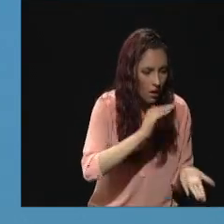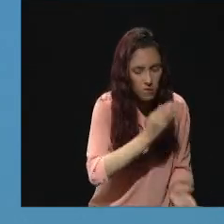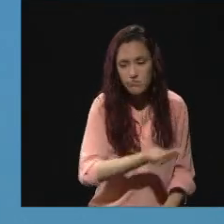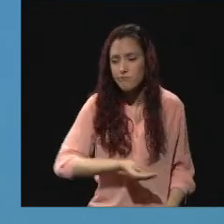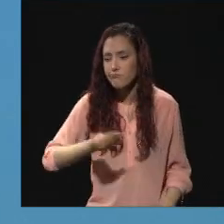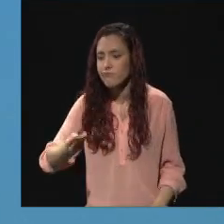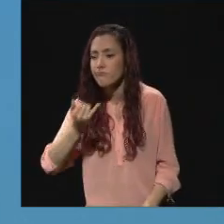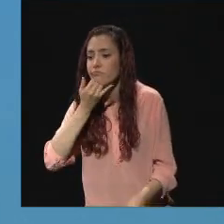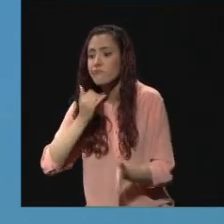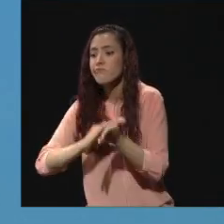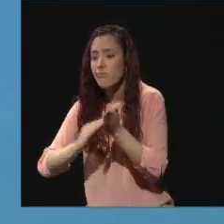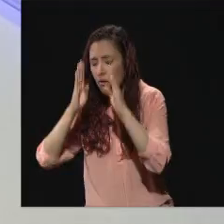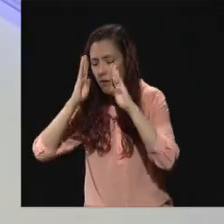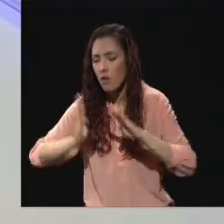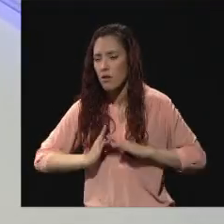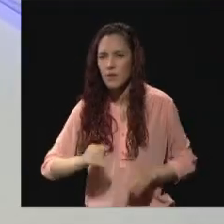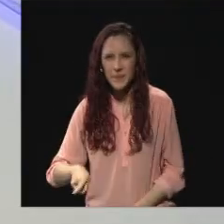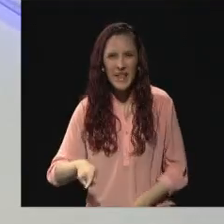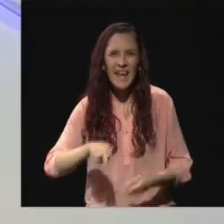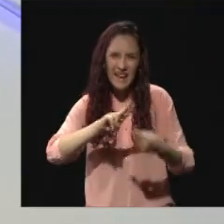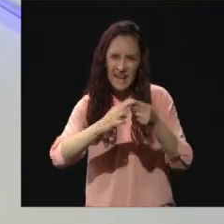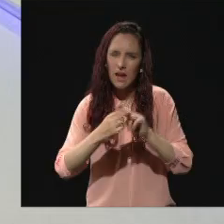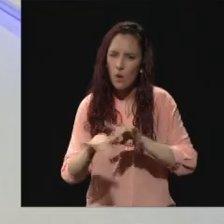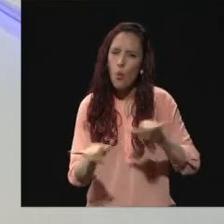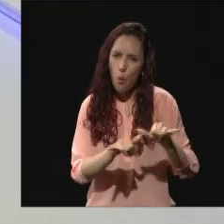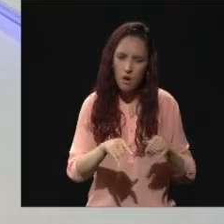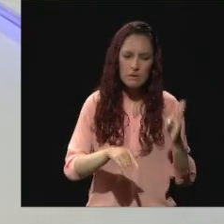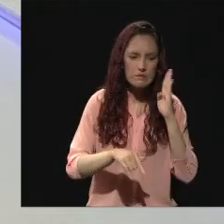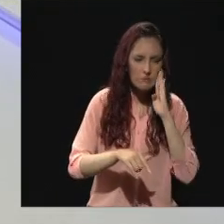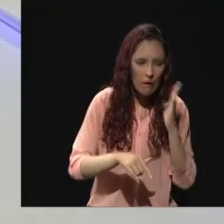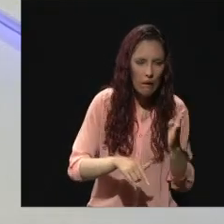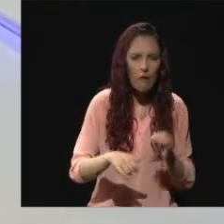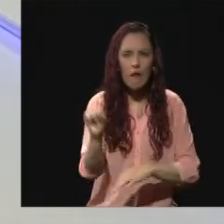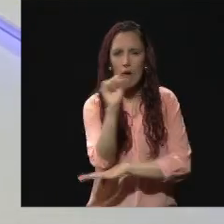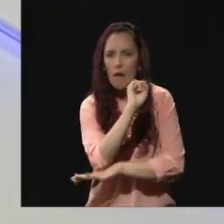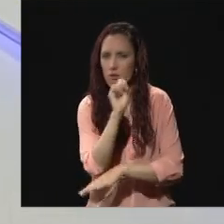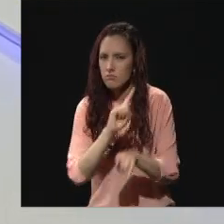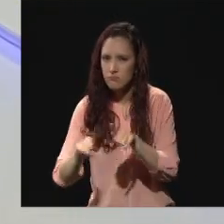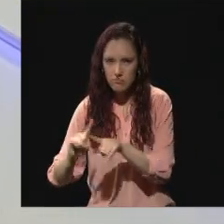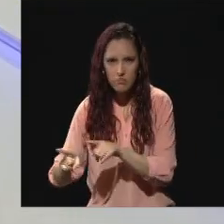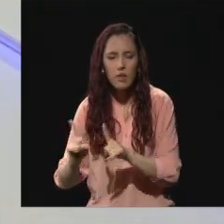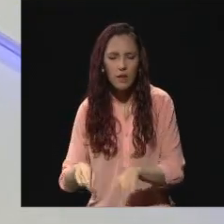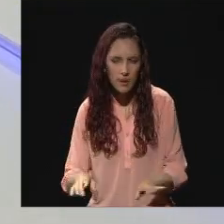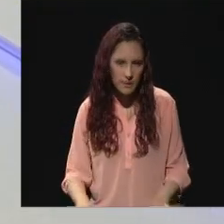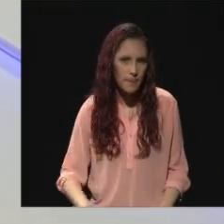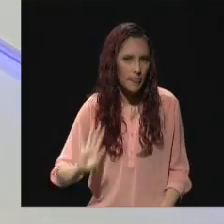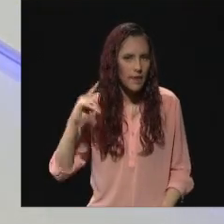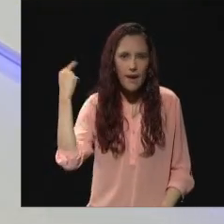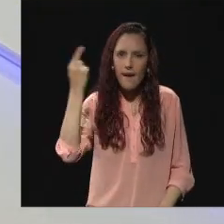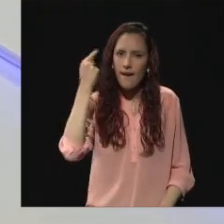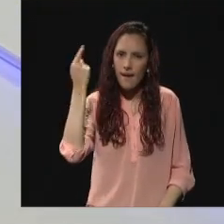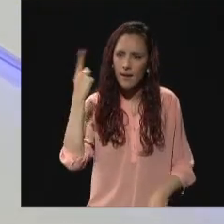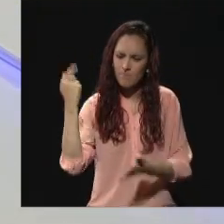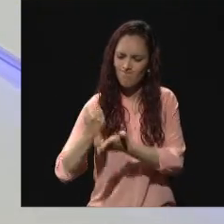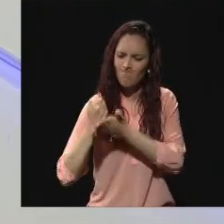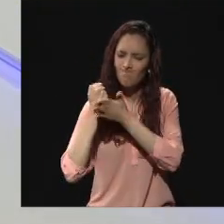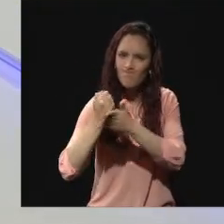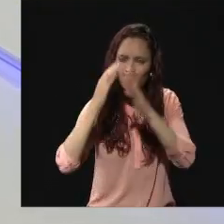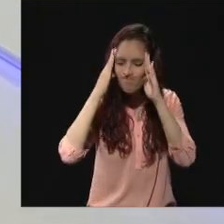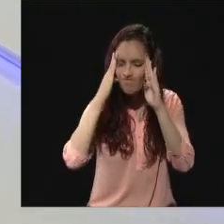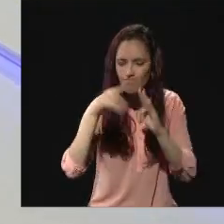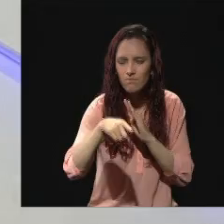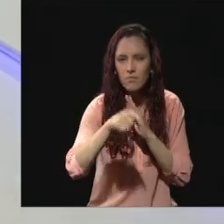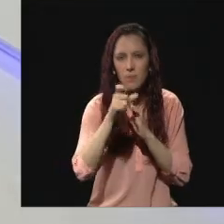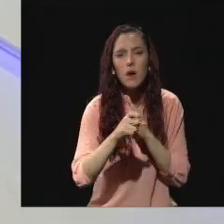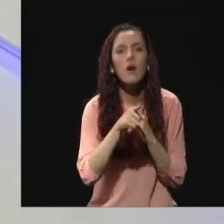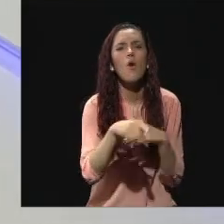con teléfonos como con carros como cualquier otro producto entonces la superintendencia tiene la facultad de manera general para las garantías eso sí tienen